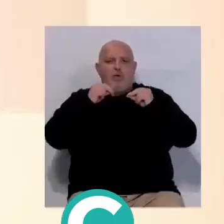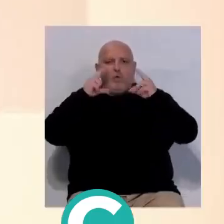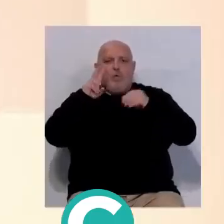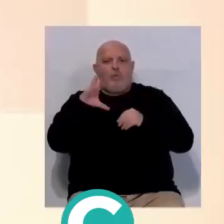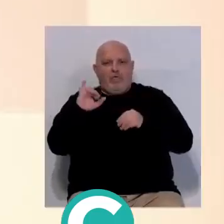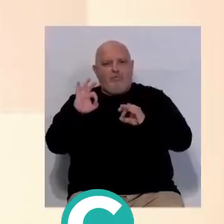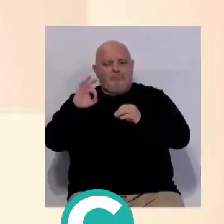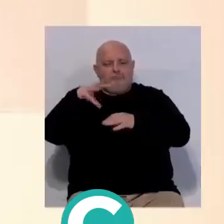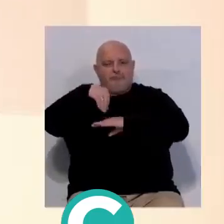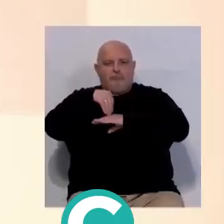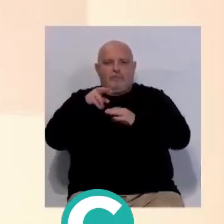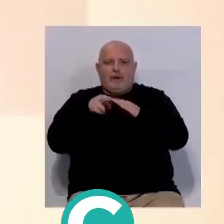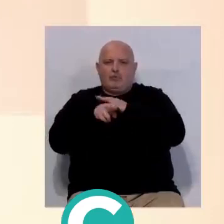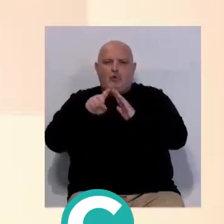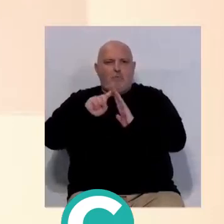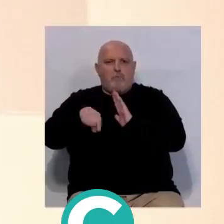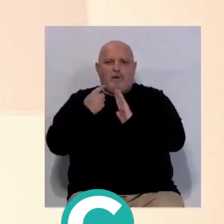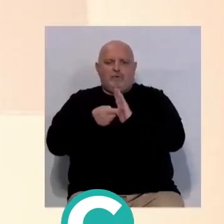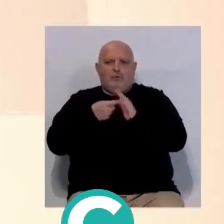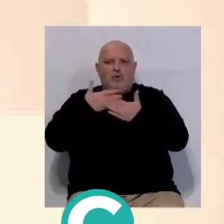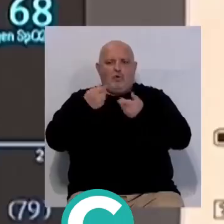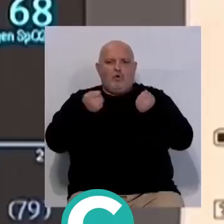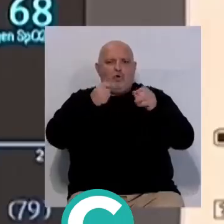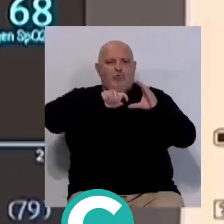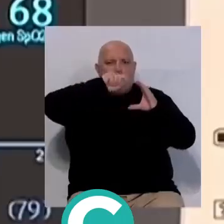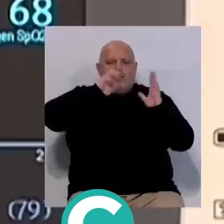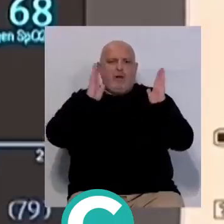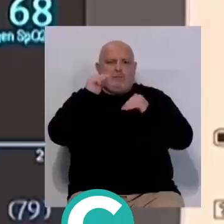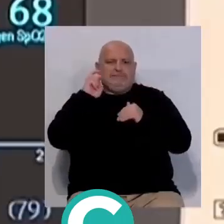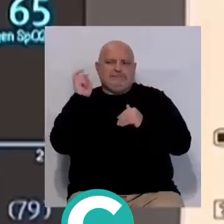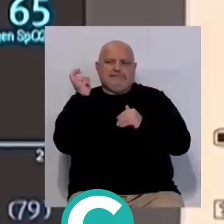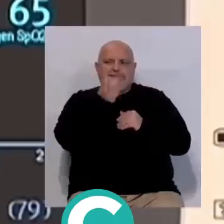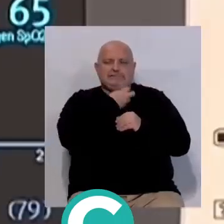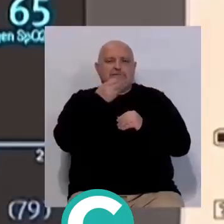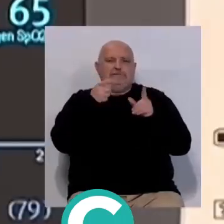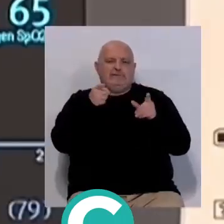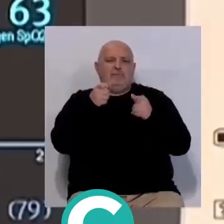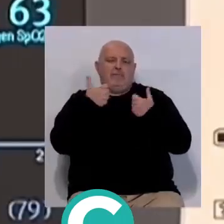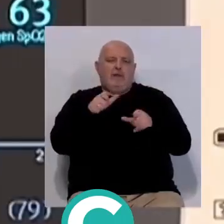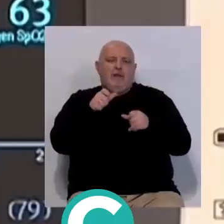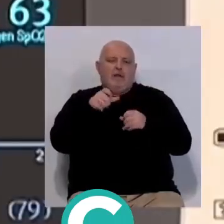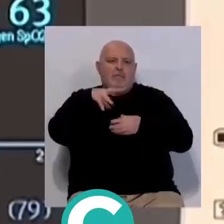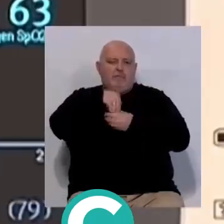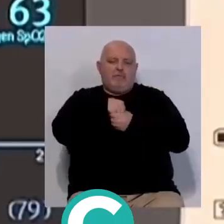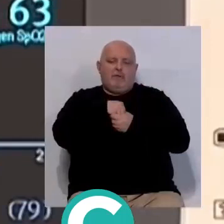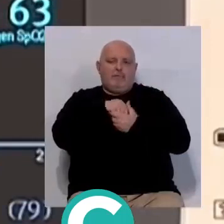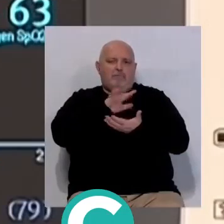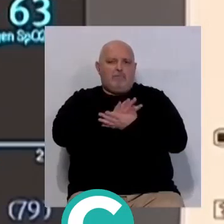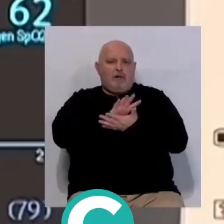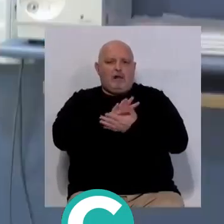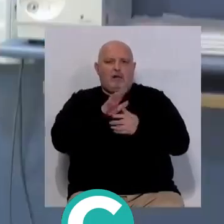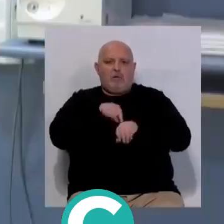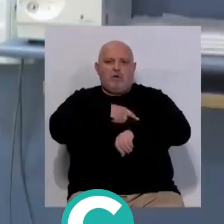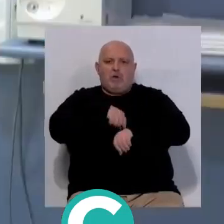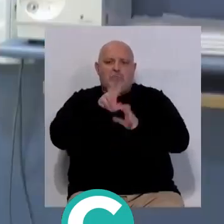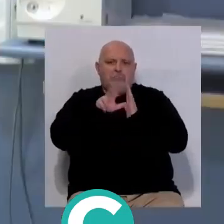UCI con todos los medios y todos los recursos de monitorización adecuados para que, bueno, normalmente son exploraciones ambulatorias que el paciente a las pocas